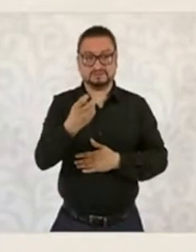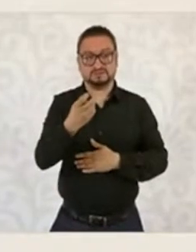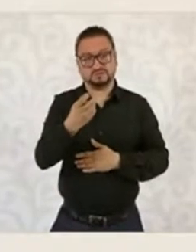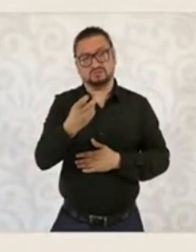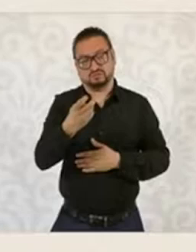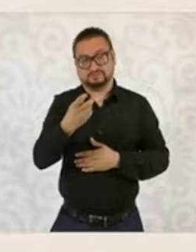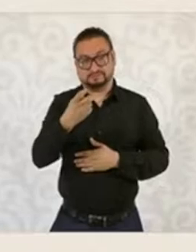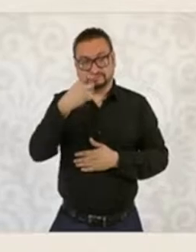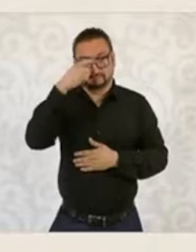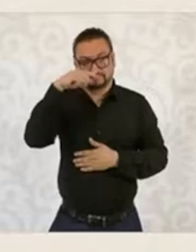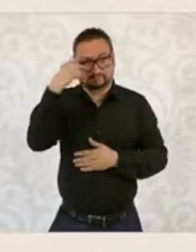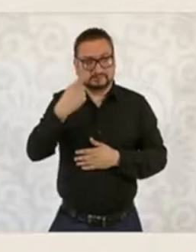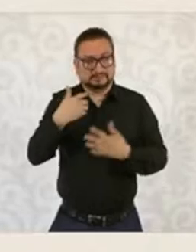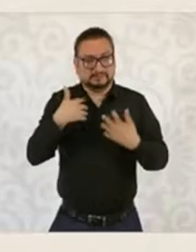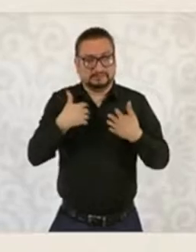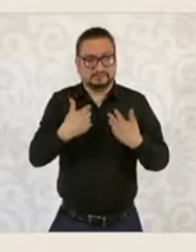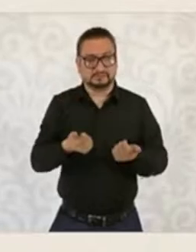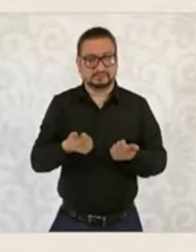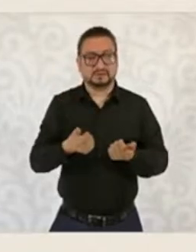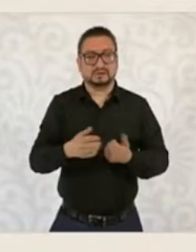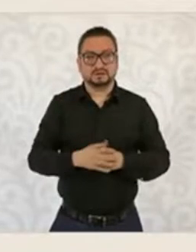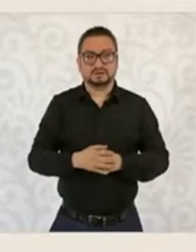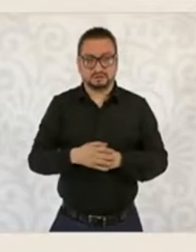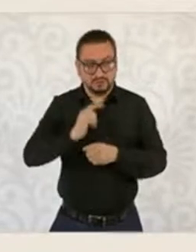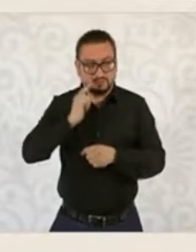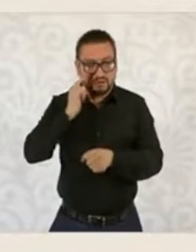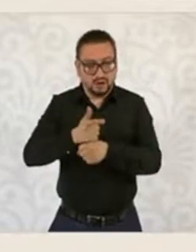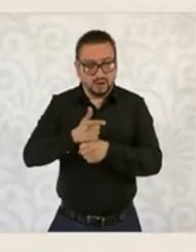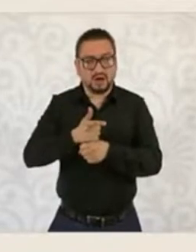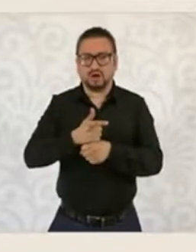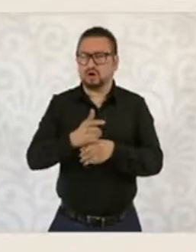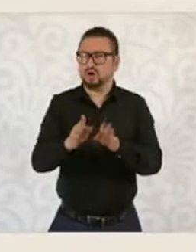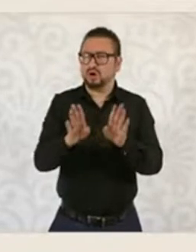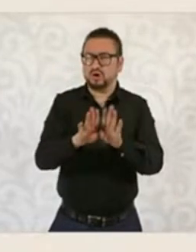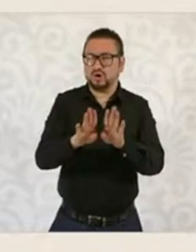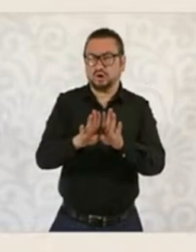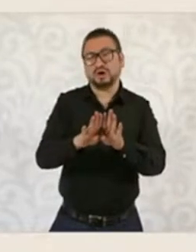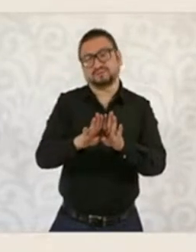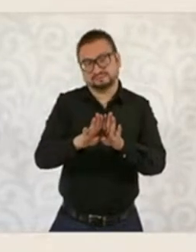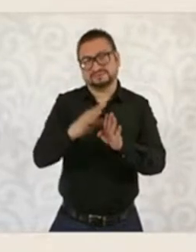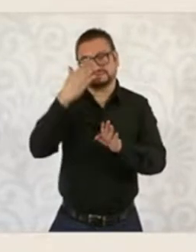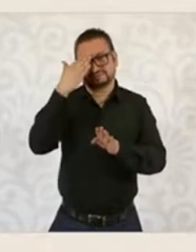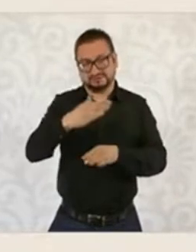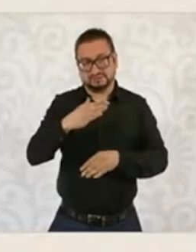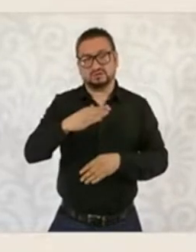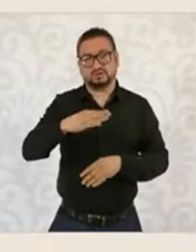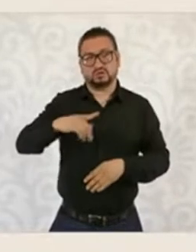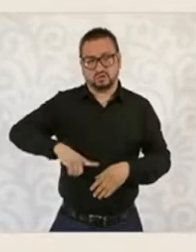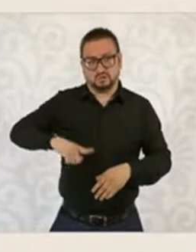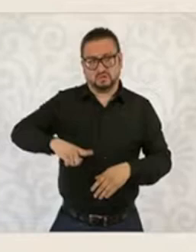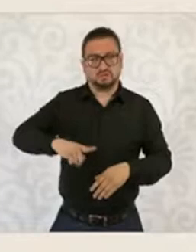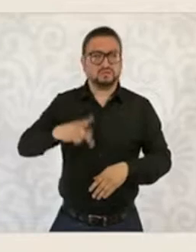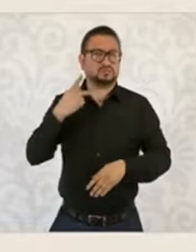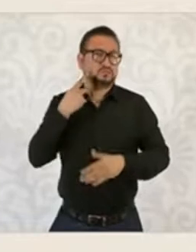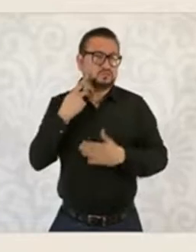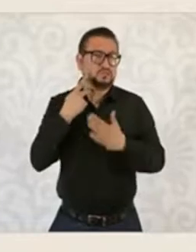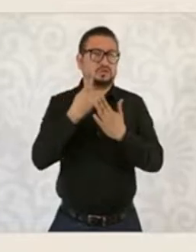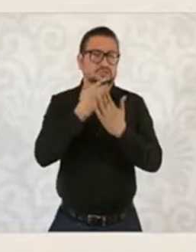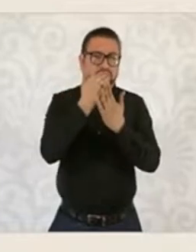muy fácilmente incluso detectable a partir de las políticas laborales. En esto ha